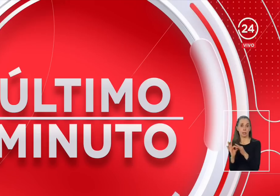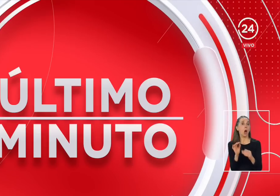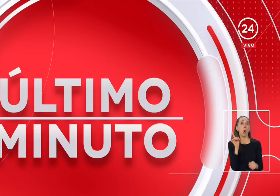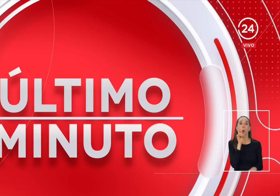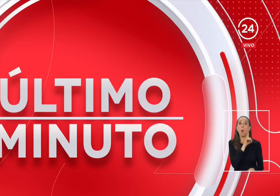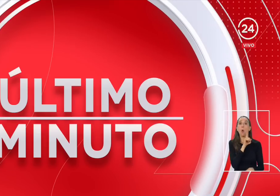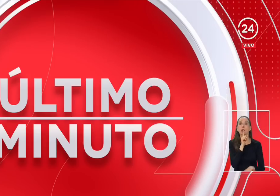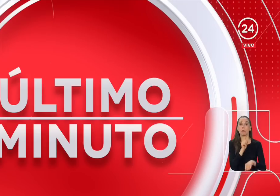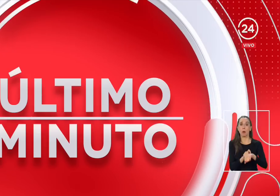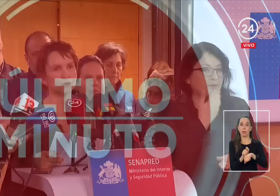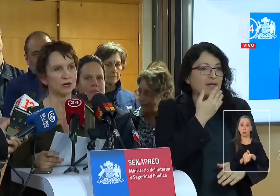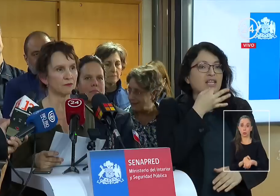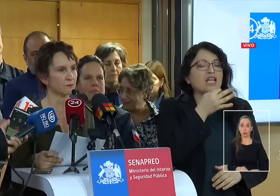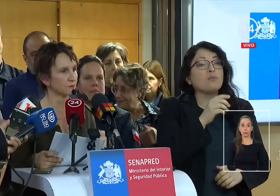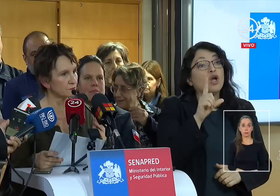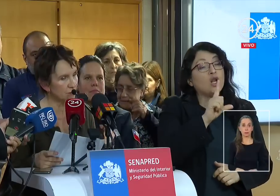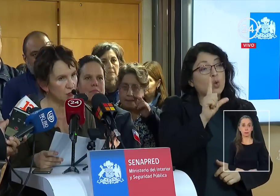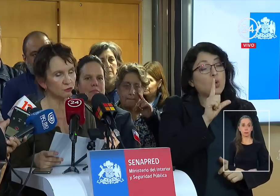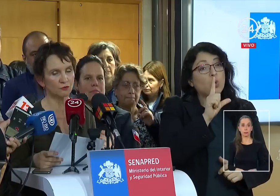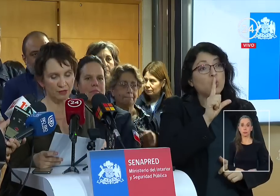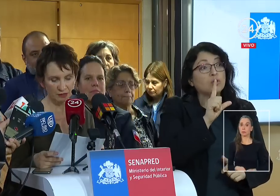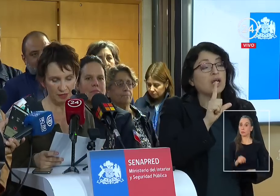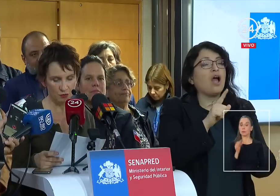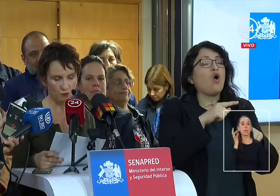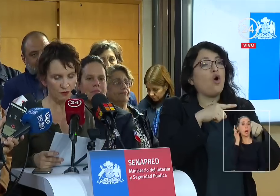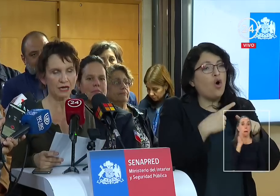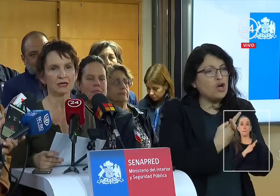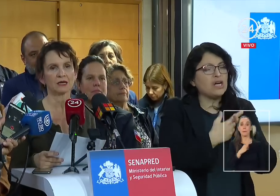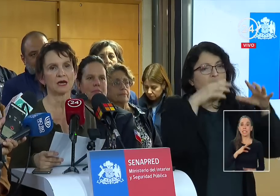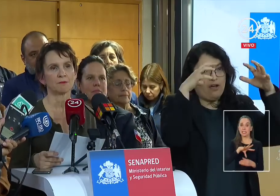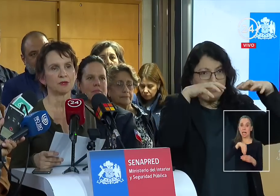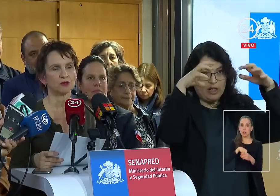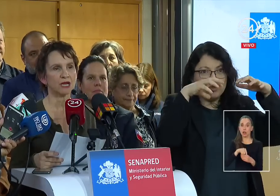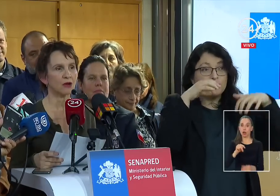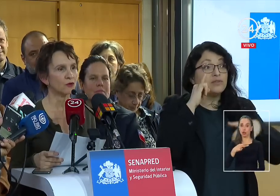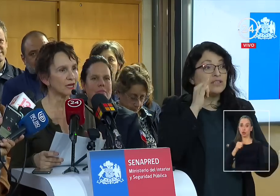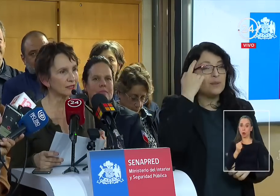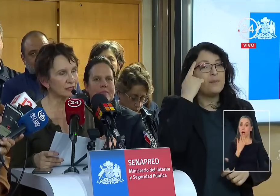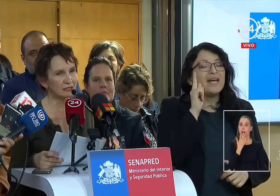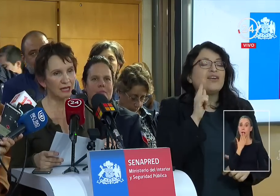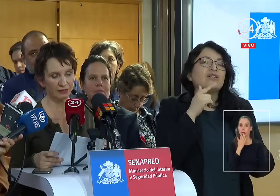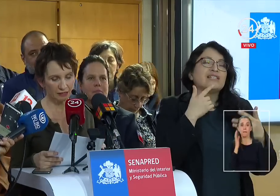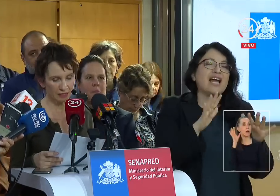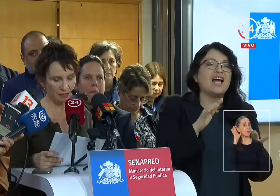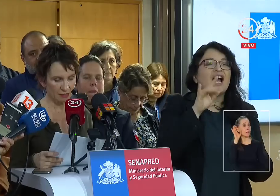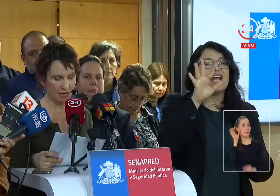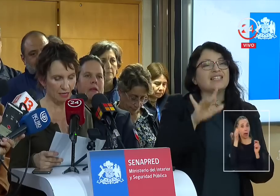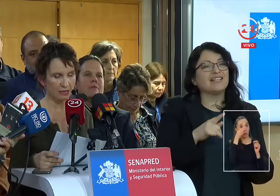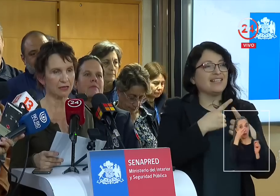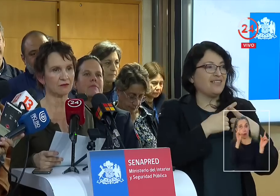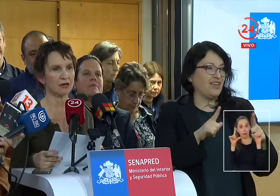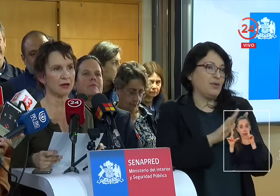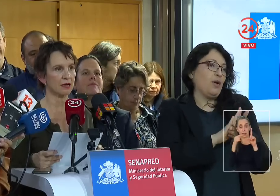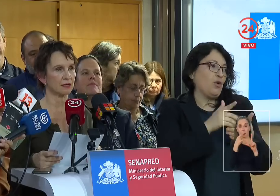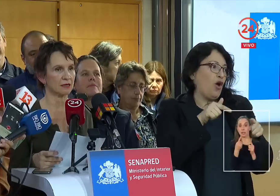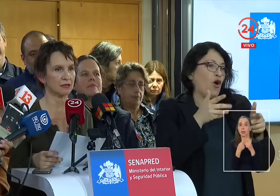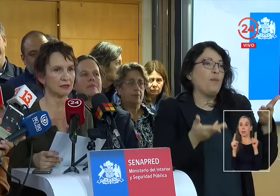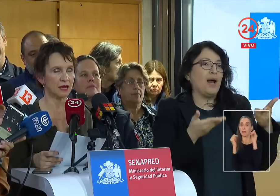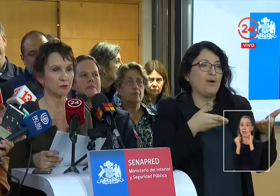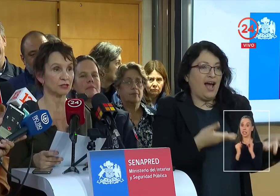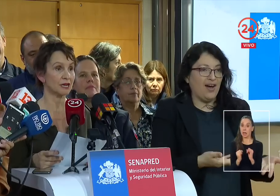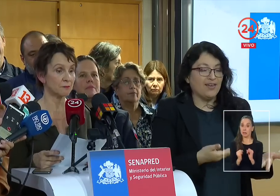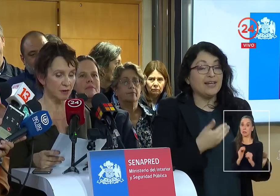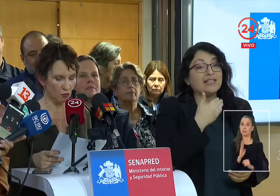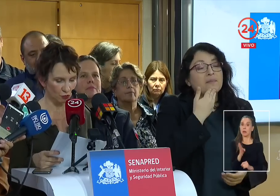el último minuto del interior Carolina distintas y que debiera